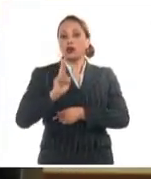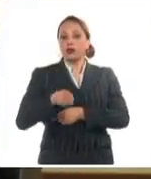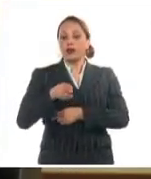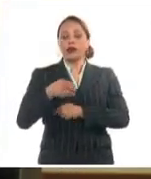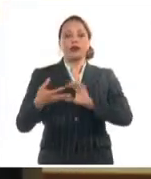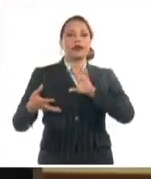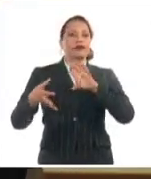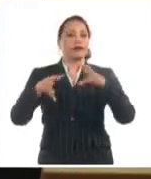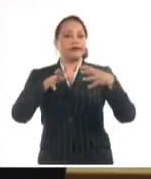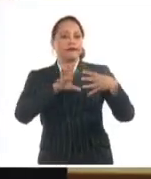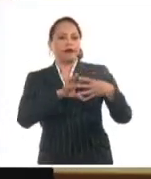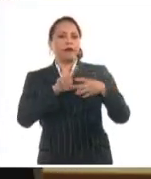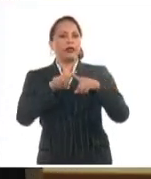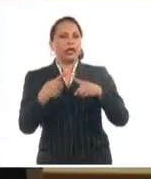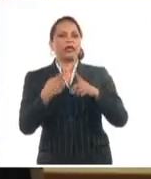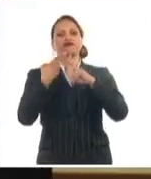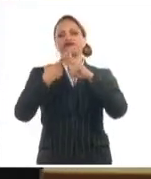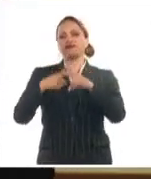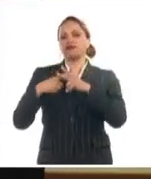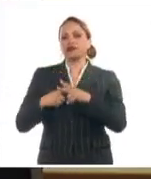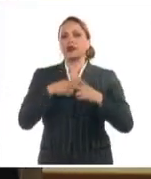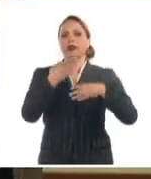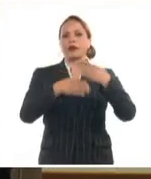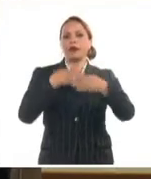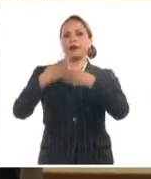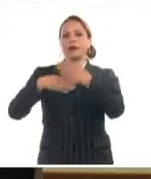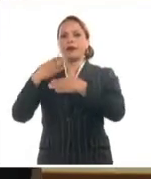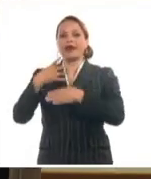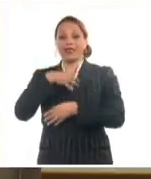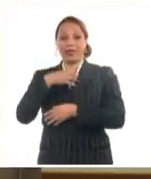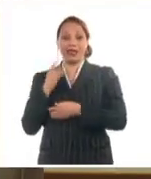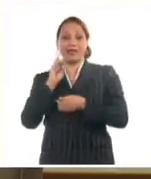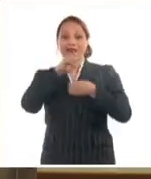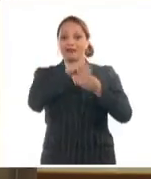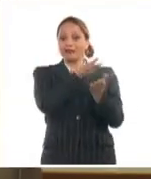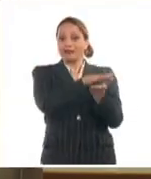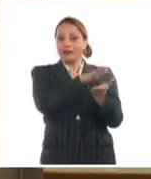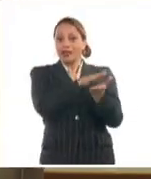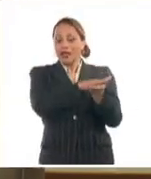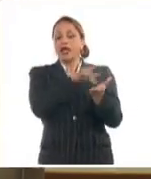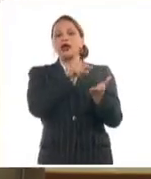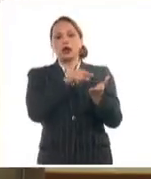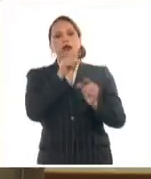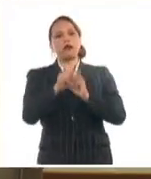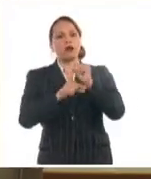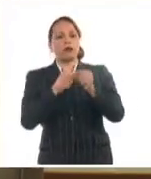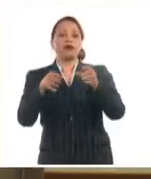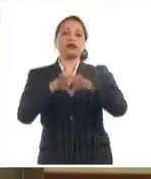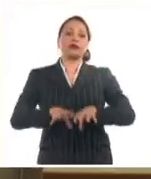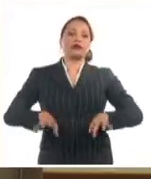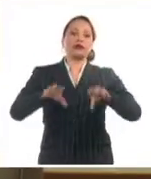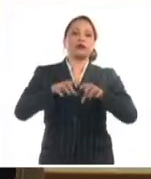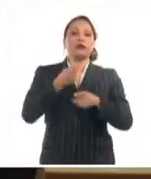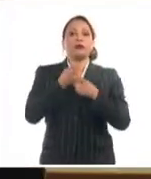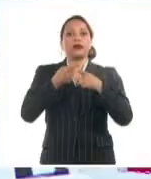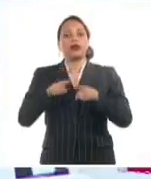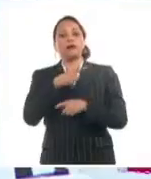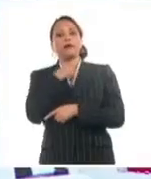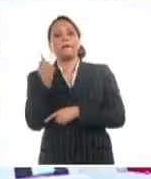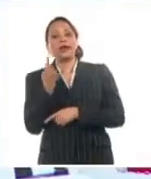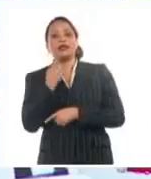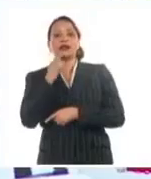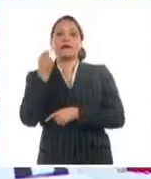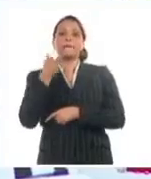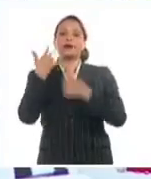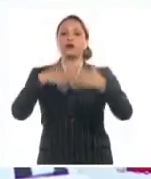de resolver un grupo de problemas que hoy tiene, y que la llevan a una situación a lo mejor que está operando en pérdida con baja productividad.